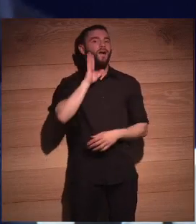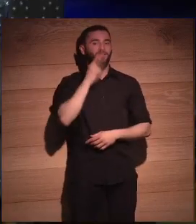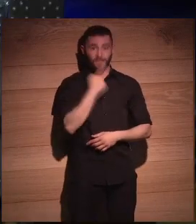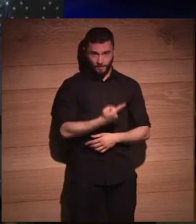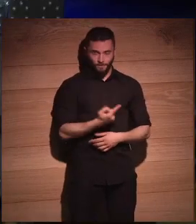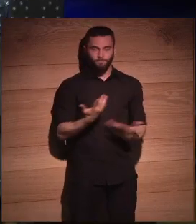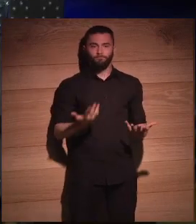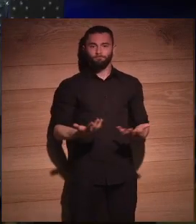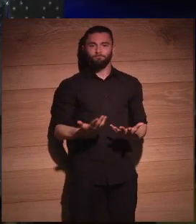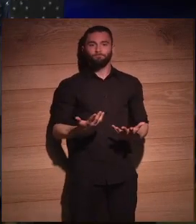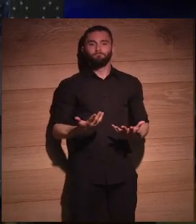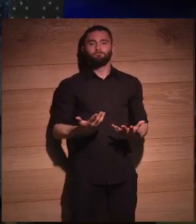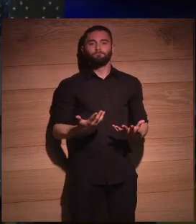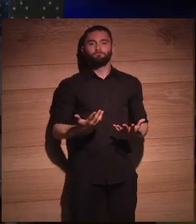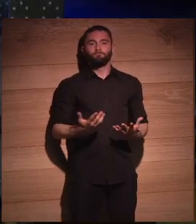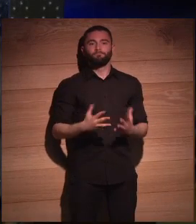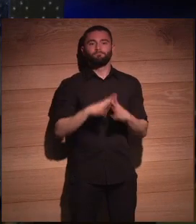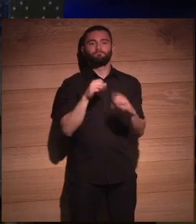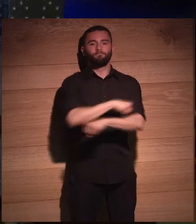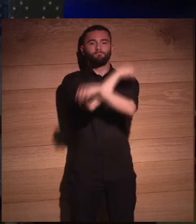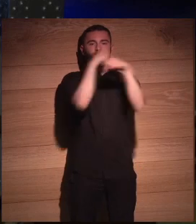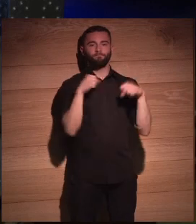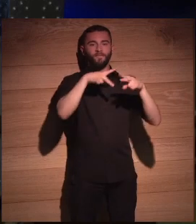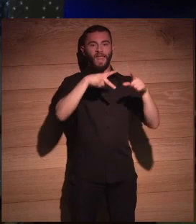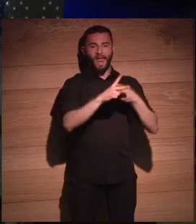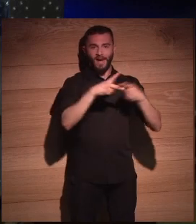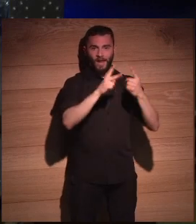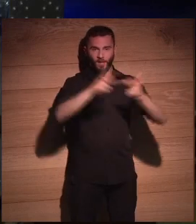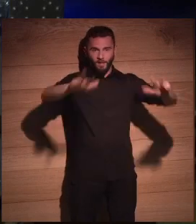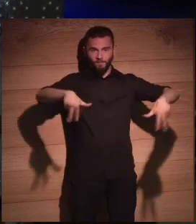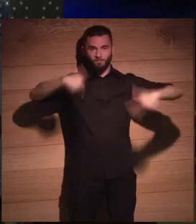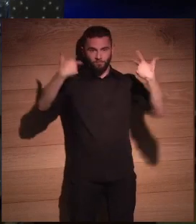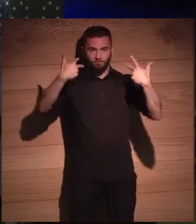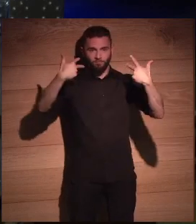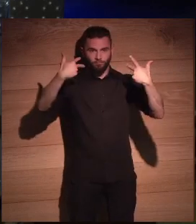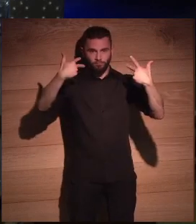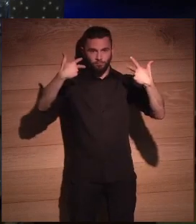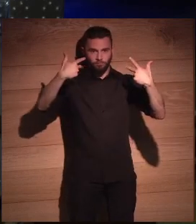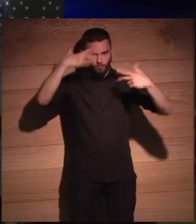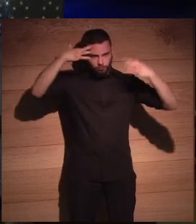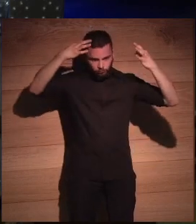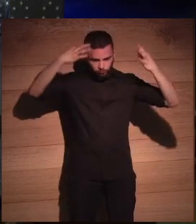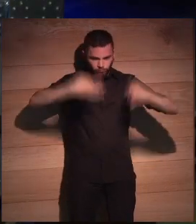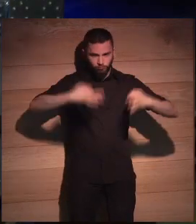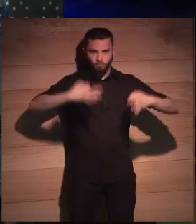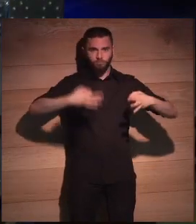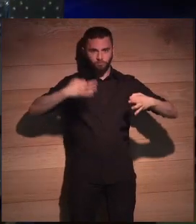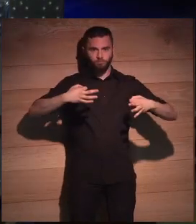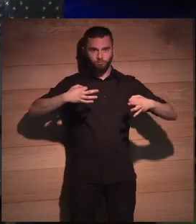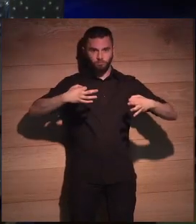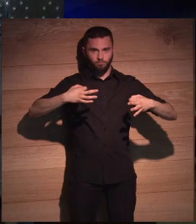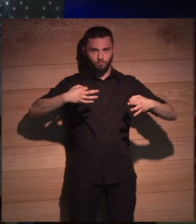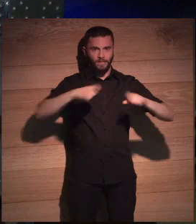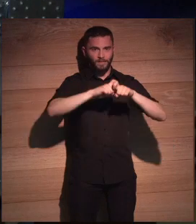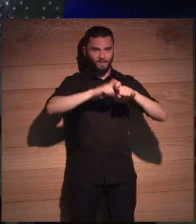se constituya una herramienta que nos permita utilizarlo como convencimiento hacia todos